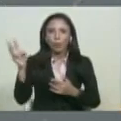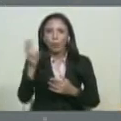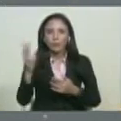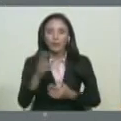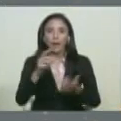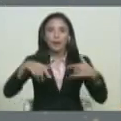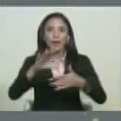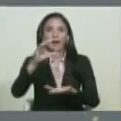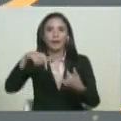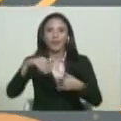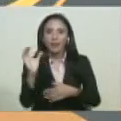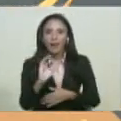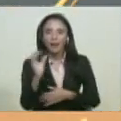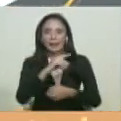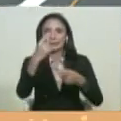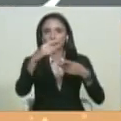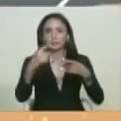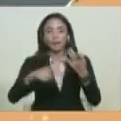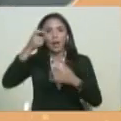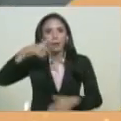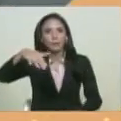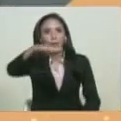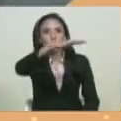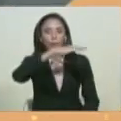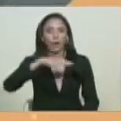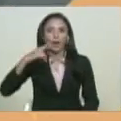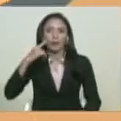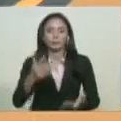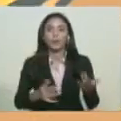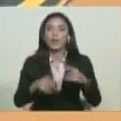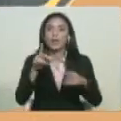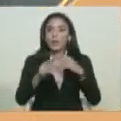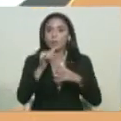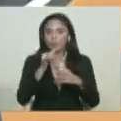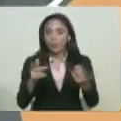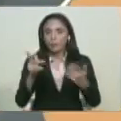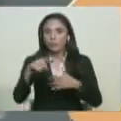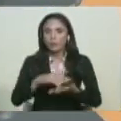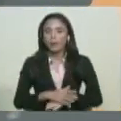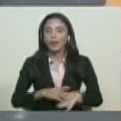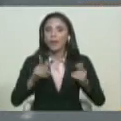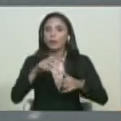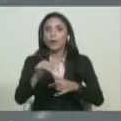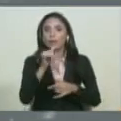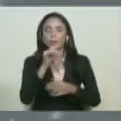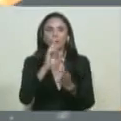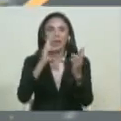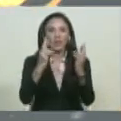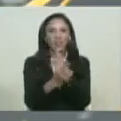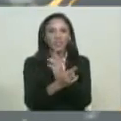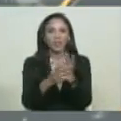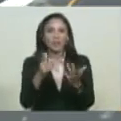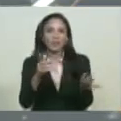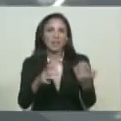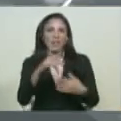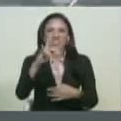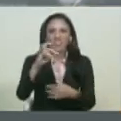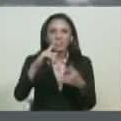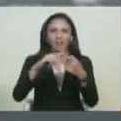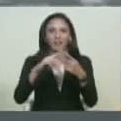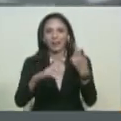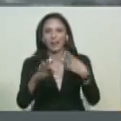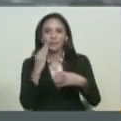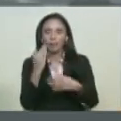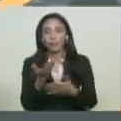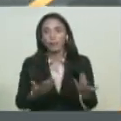capital. Igualmente, pues, queremos informar que en algunas redes sociales ha salido una magnitud superior